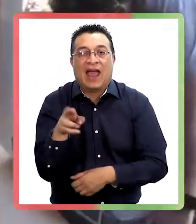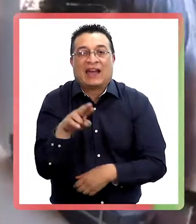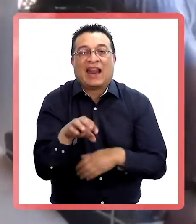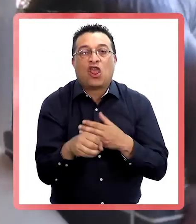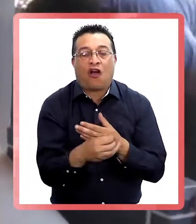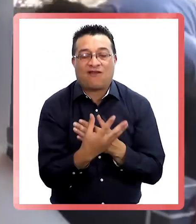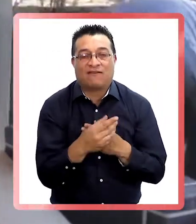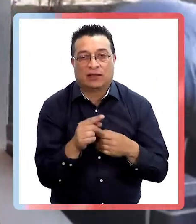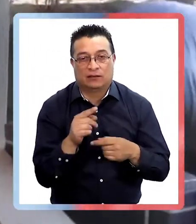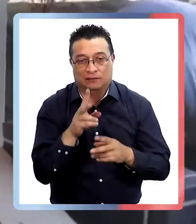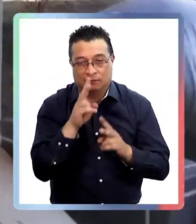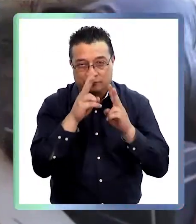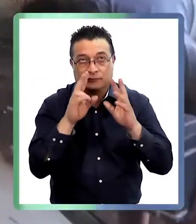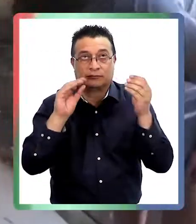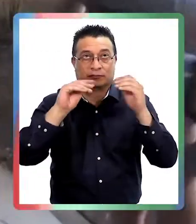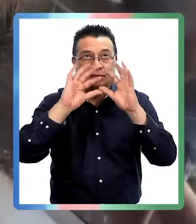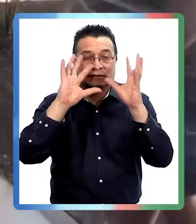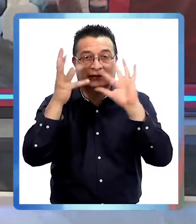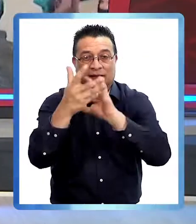entre otras cosas.